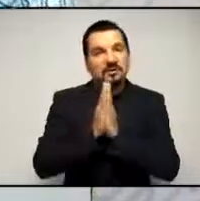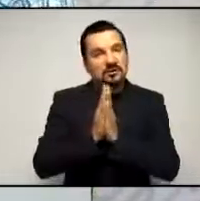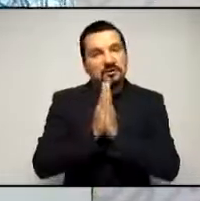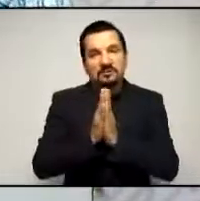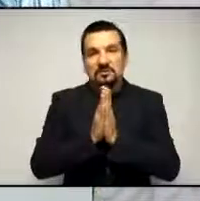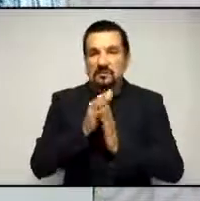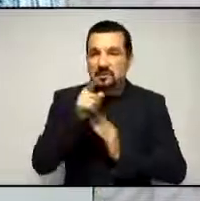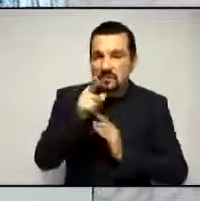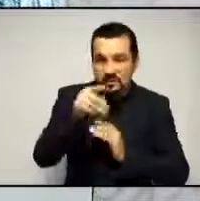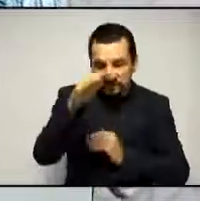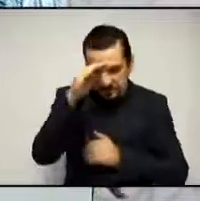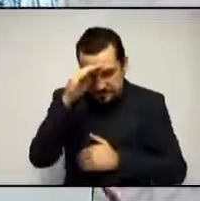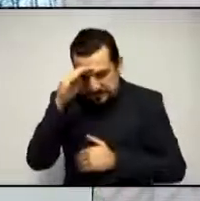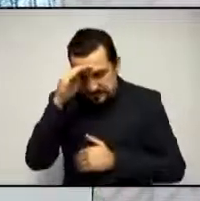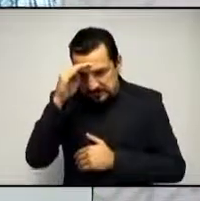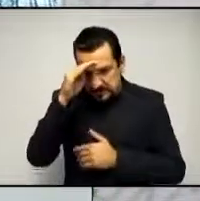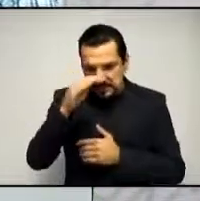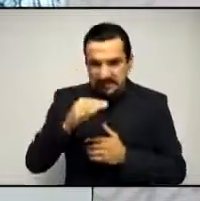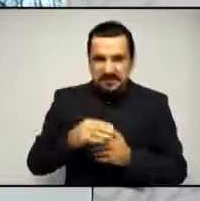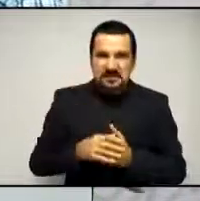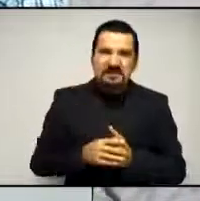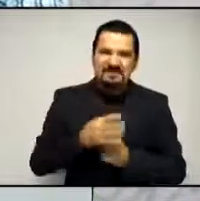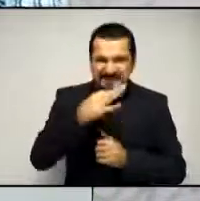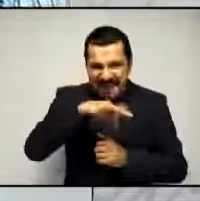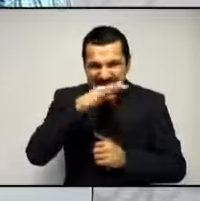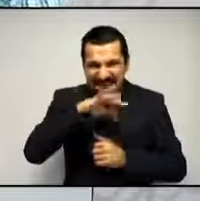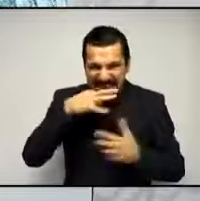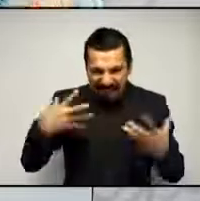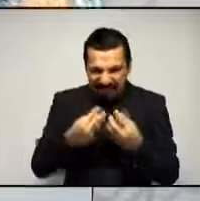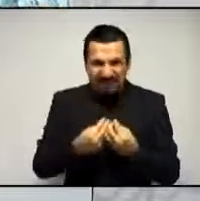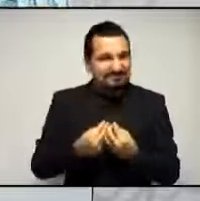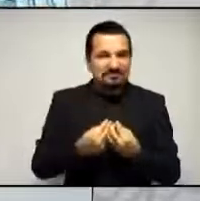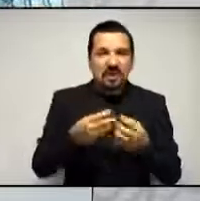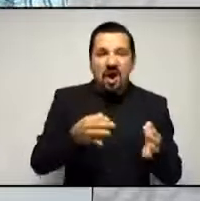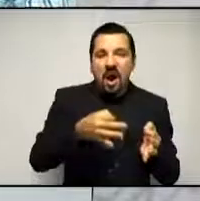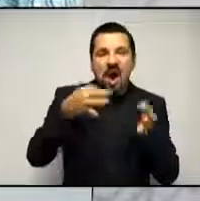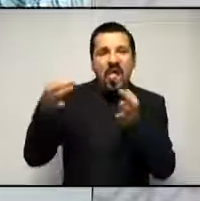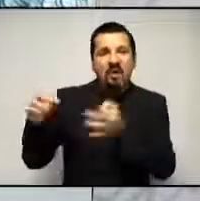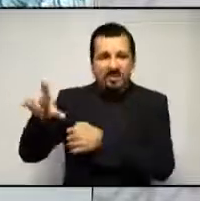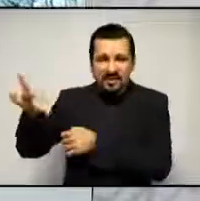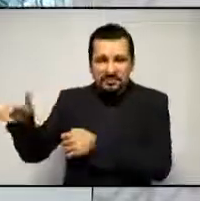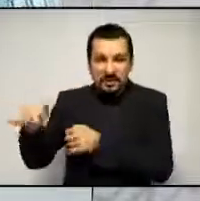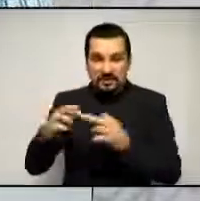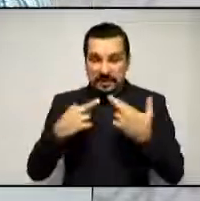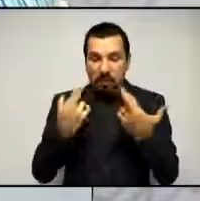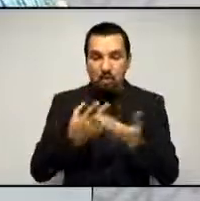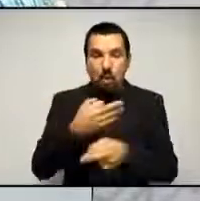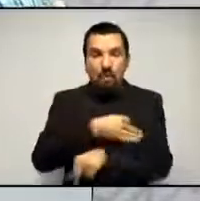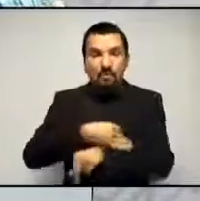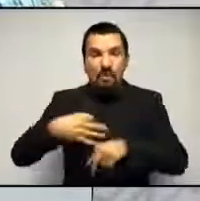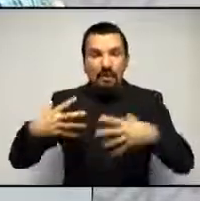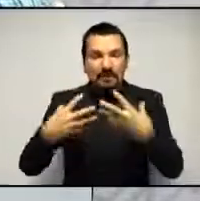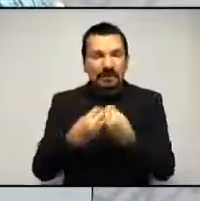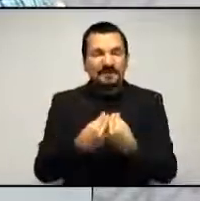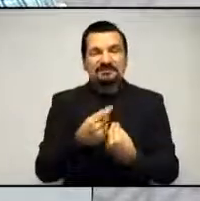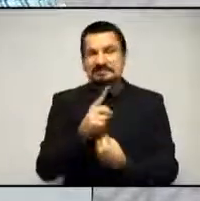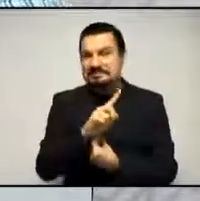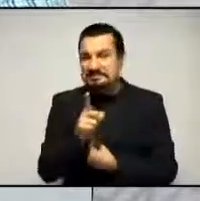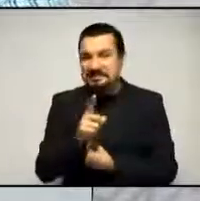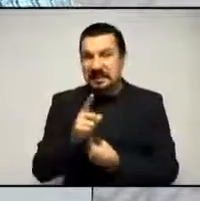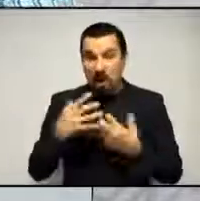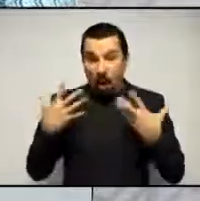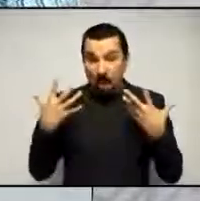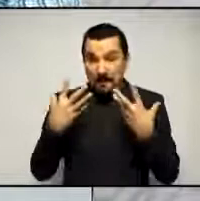consideremos posponer los festejos las reuniones familiares reuniones masivas